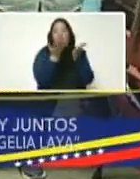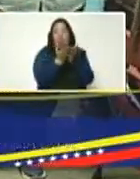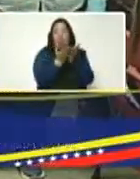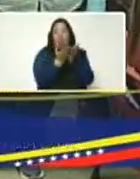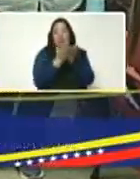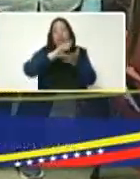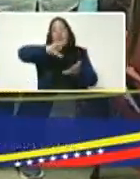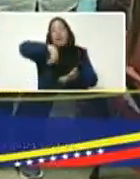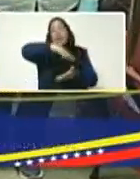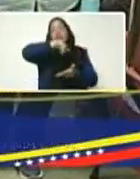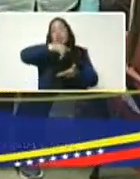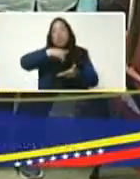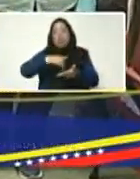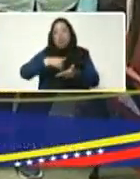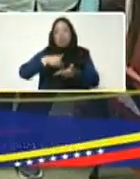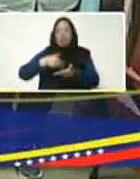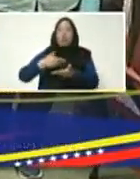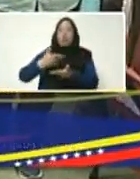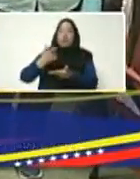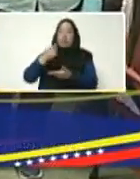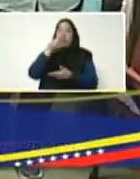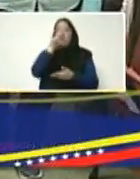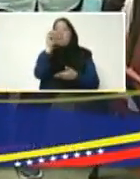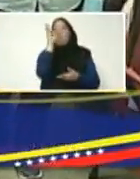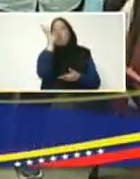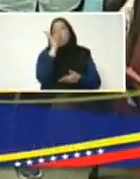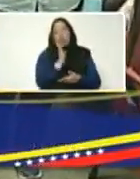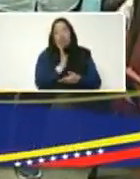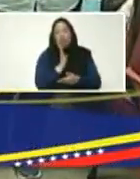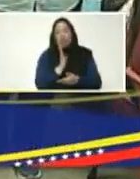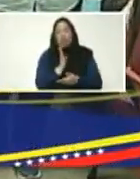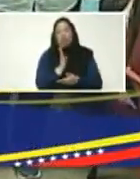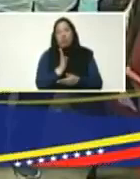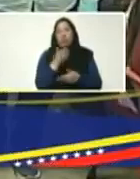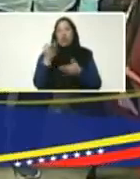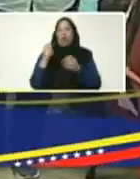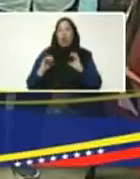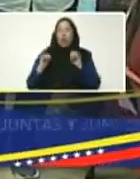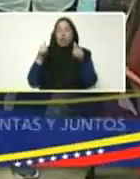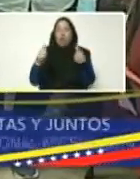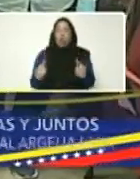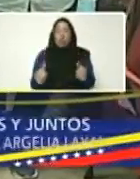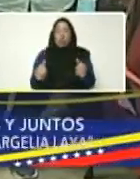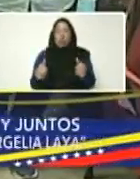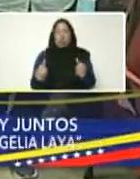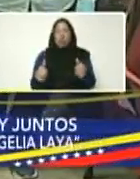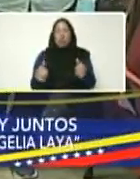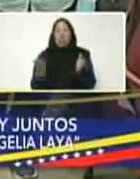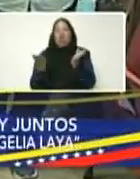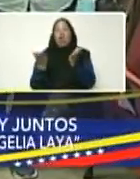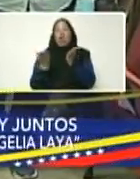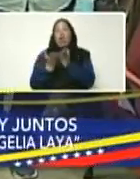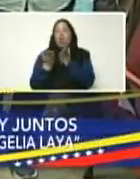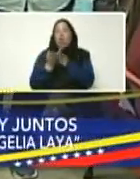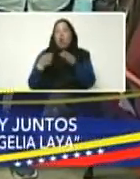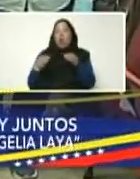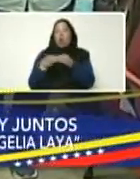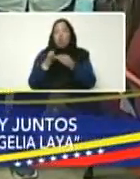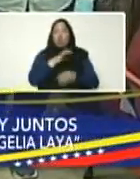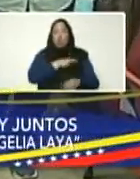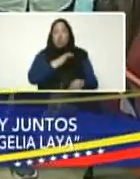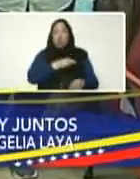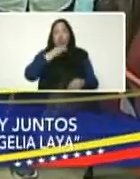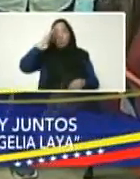nacional Argelia Laya al 100%. Aquí se comenzó desde las bricomiles que se activaron